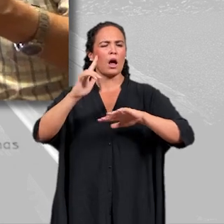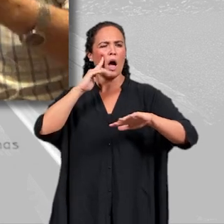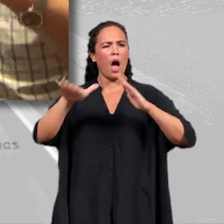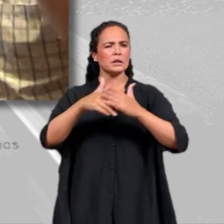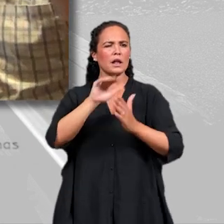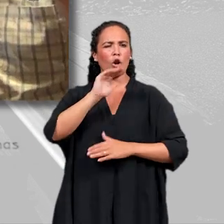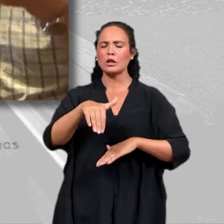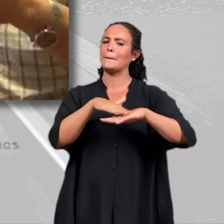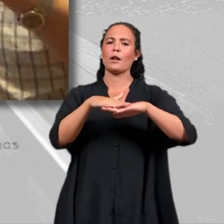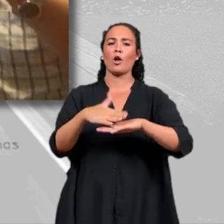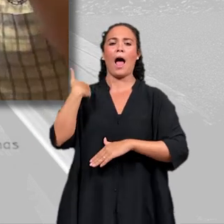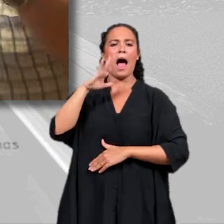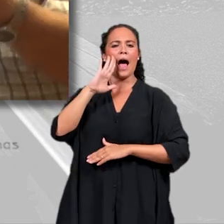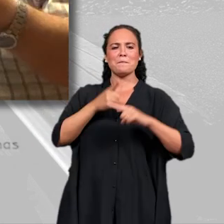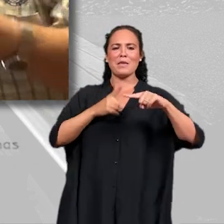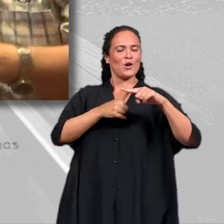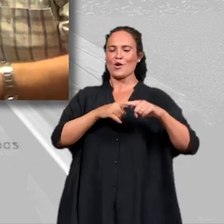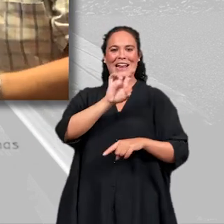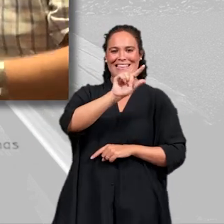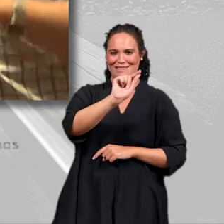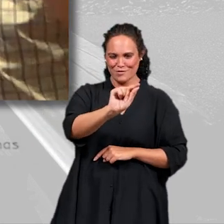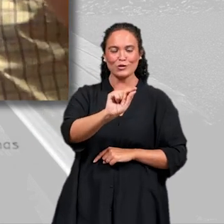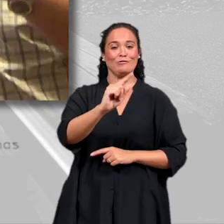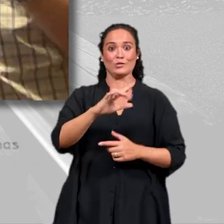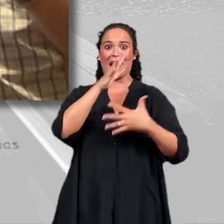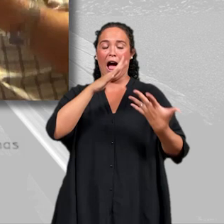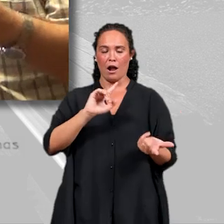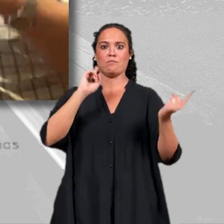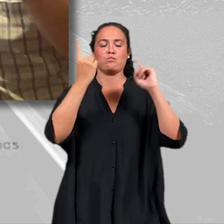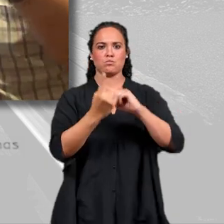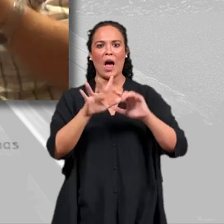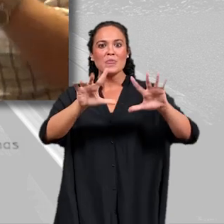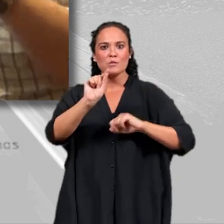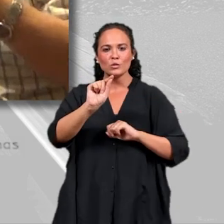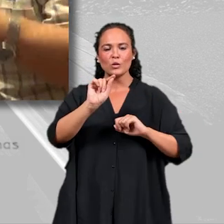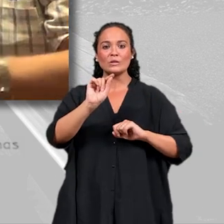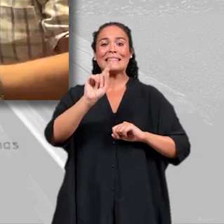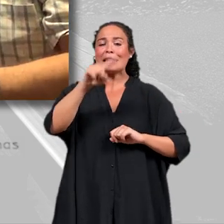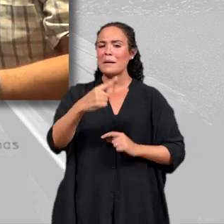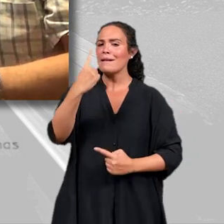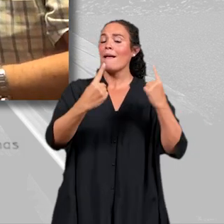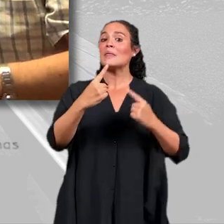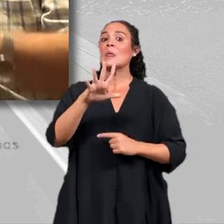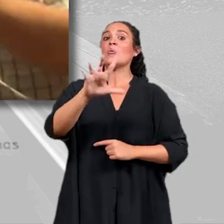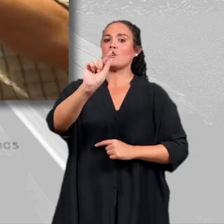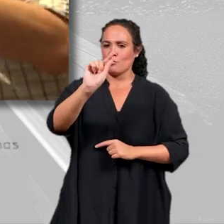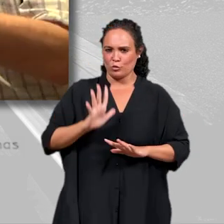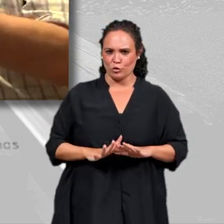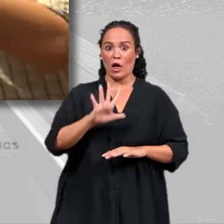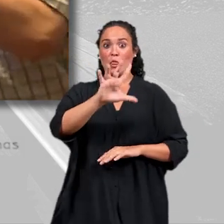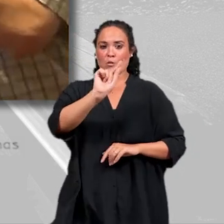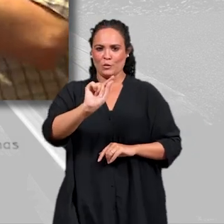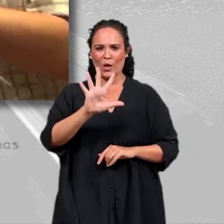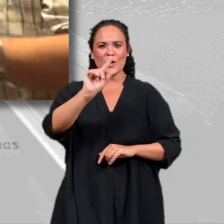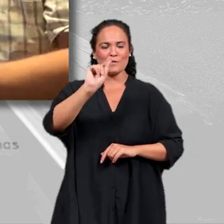al Gorta, perdón, había dicho media hora, no, cuarto de hora, cada 10 minutos, 5 minutos incluso, y bueno, esa